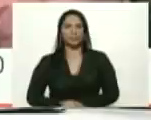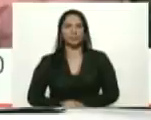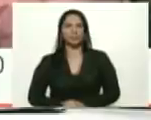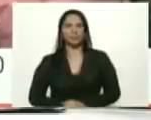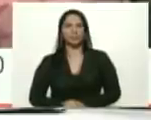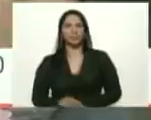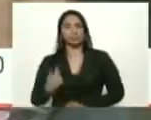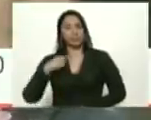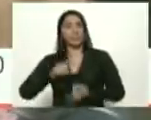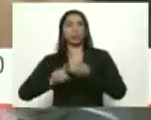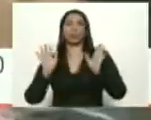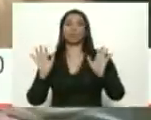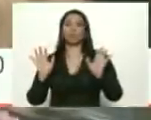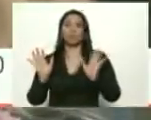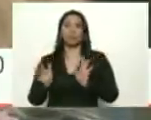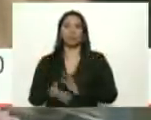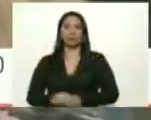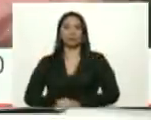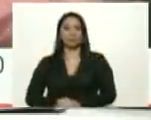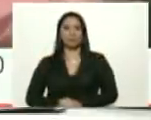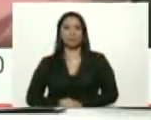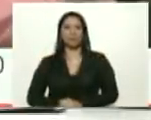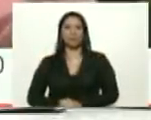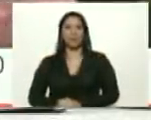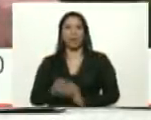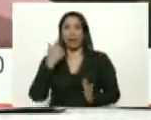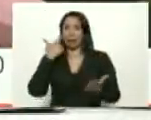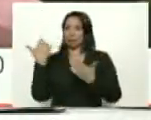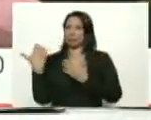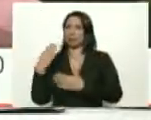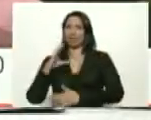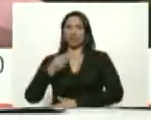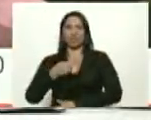Silita. Si le hace una chicha de arroz